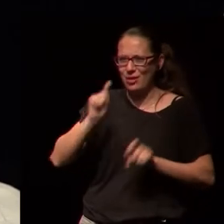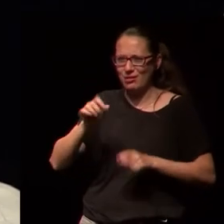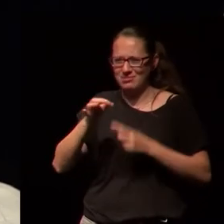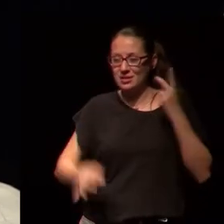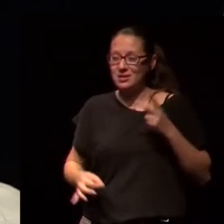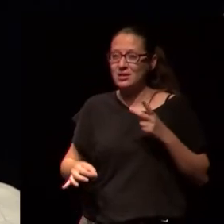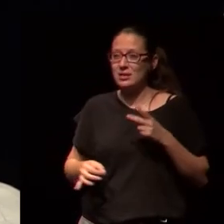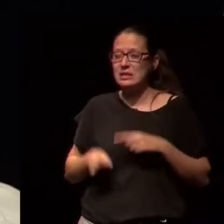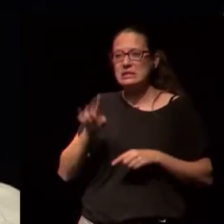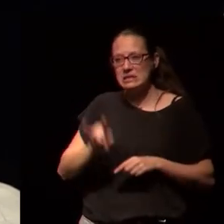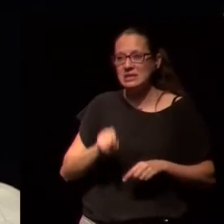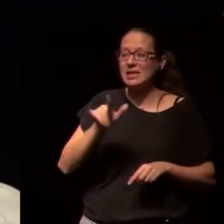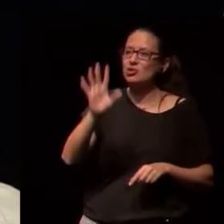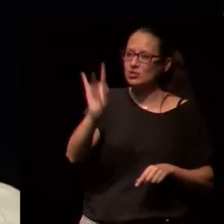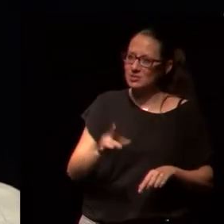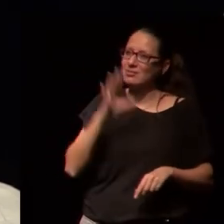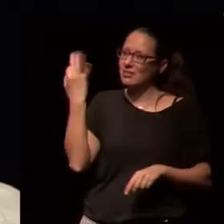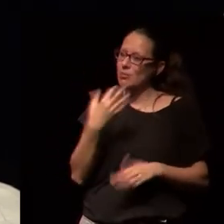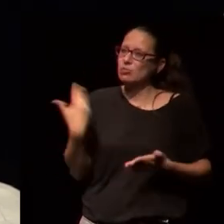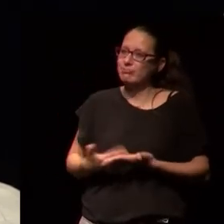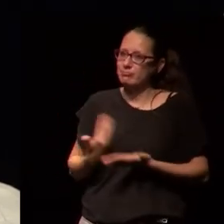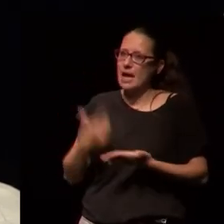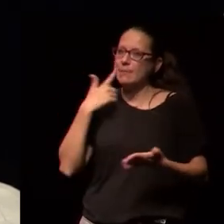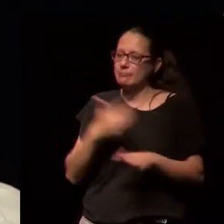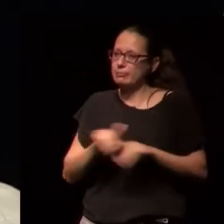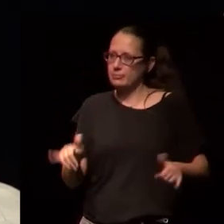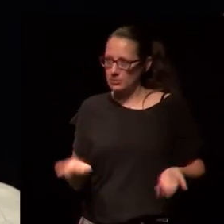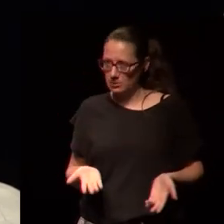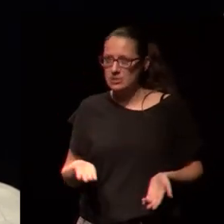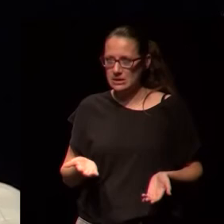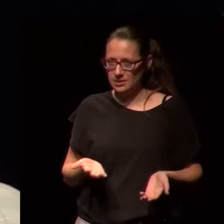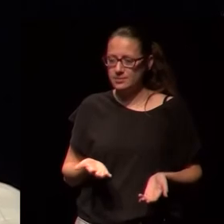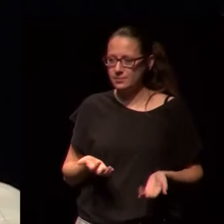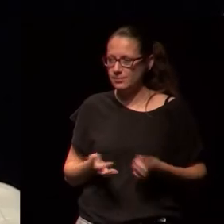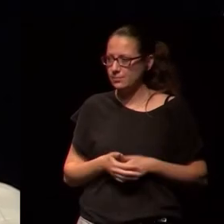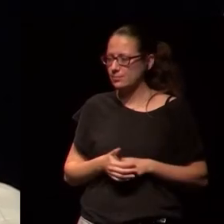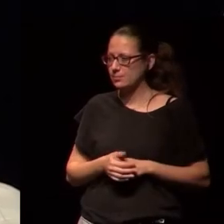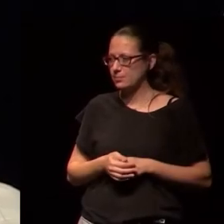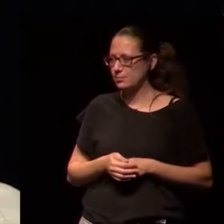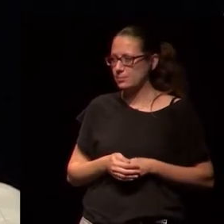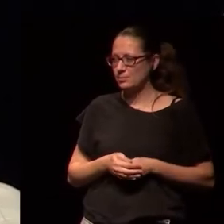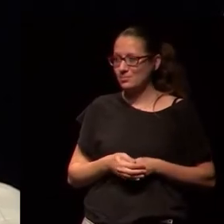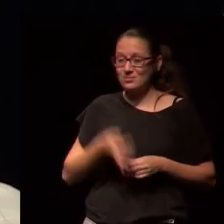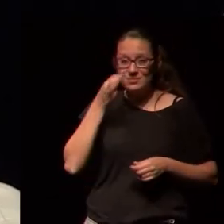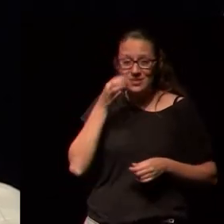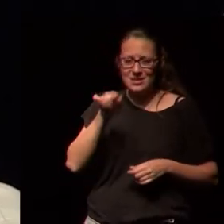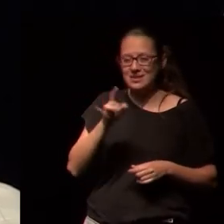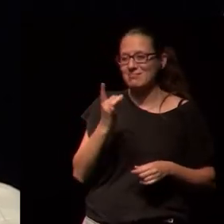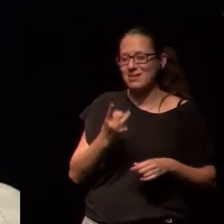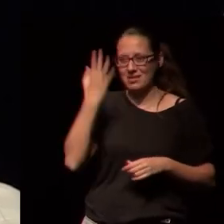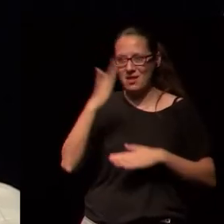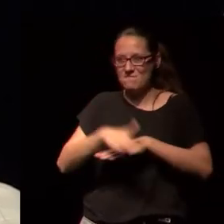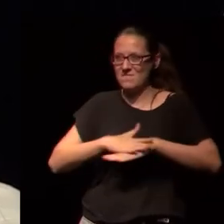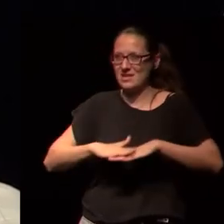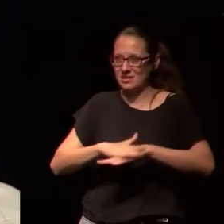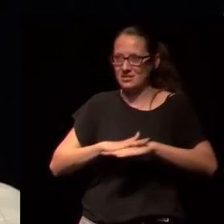eso sí, eso sí, tenemos que rendir cuentas por eso. Esto es lo que subyace a todo lo que yo